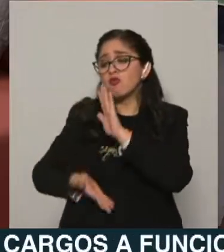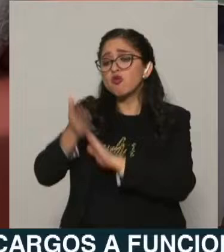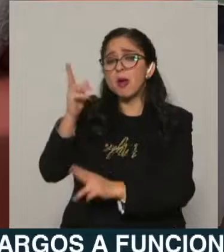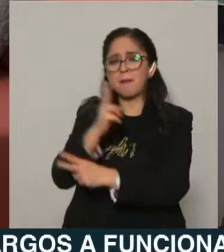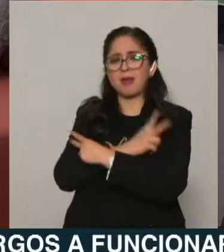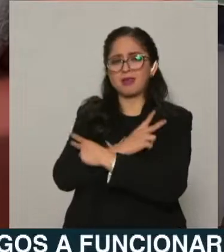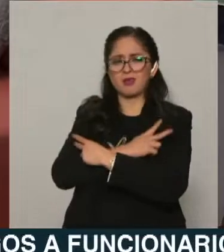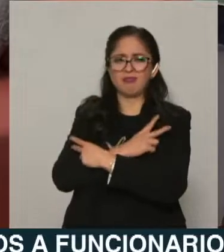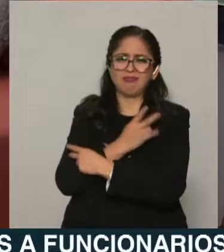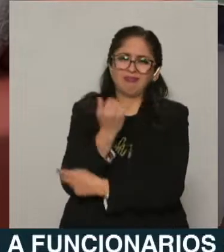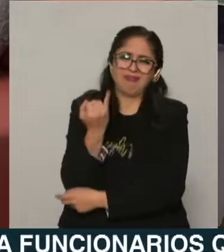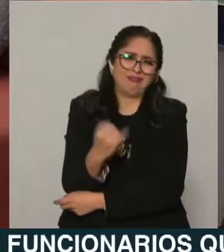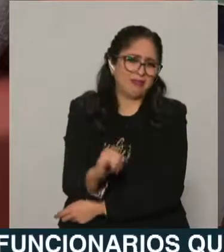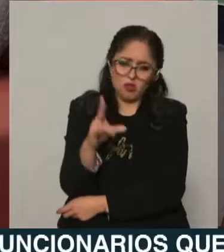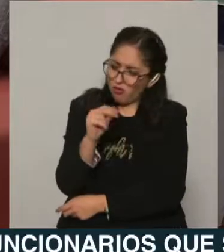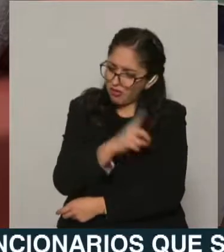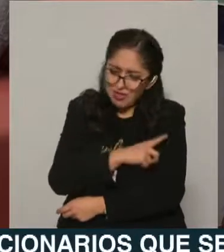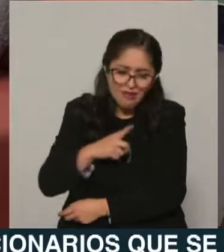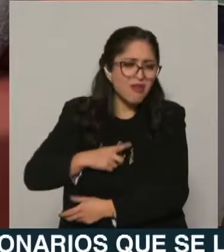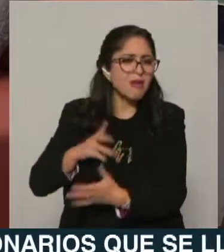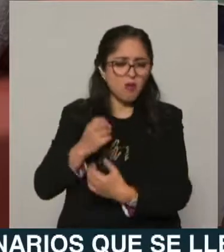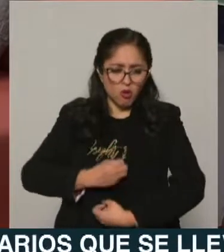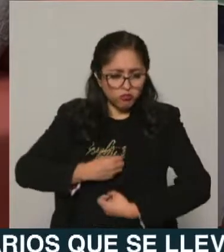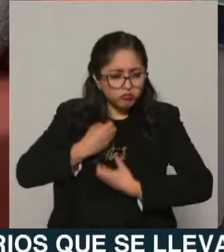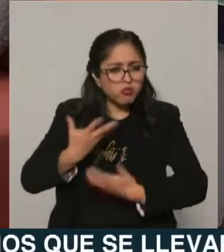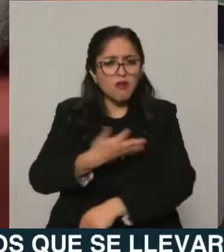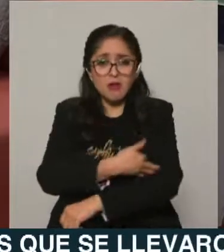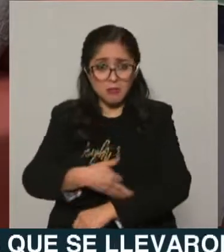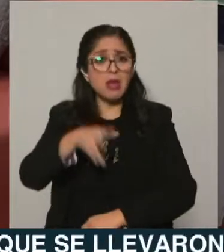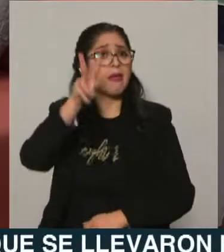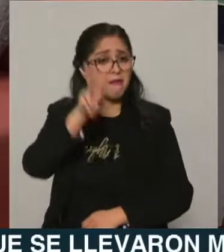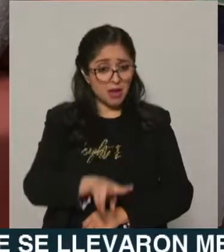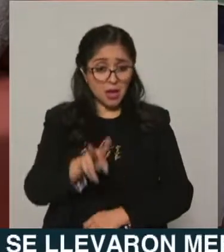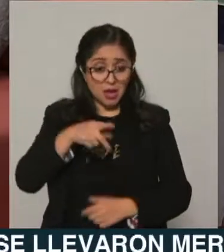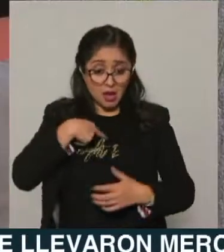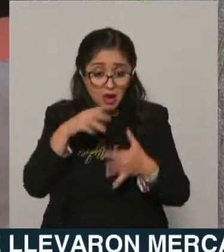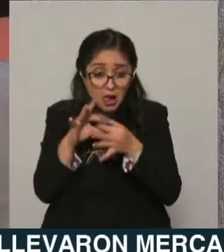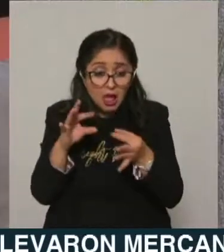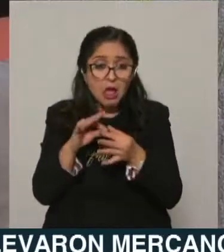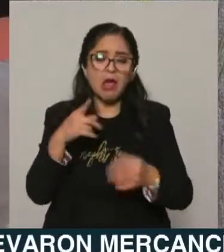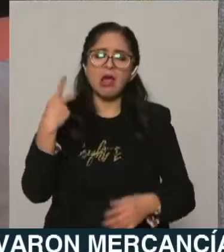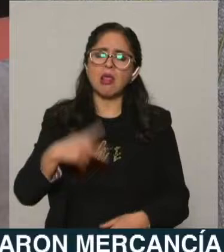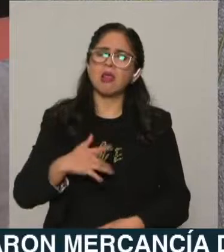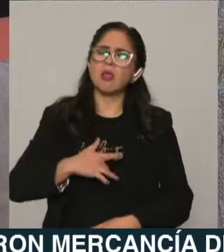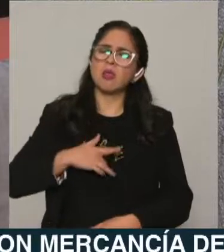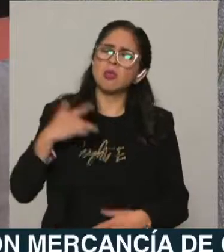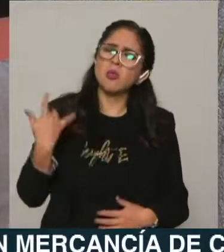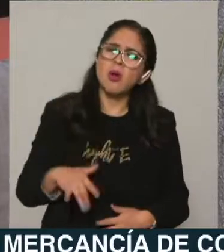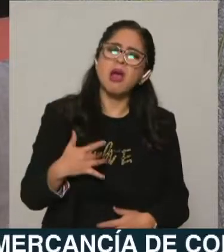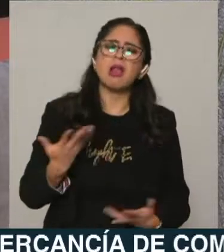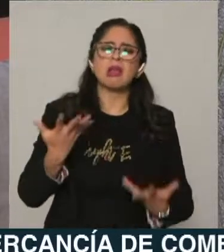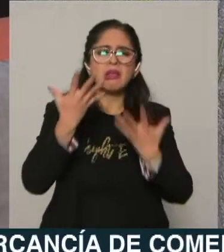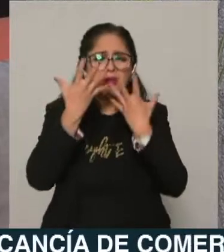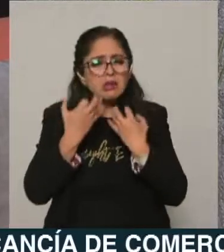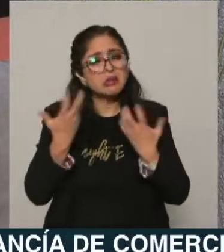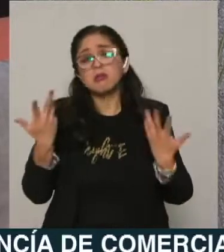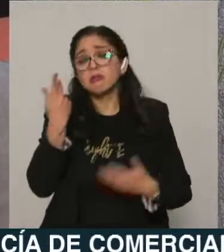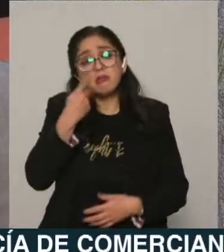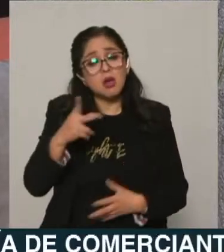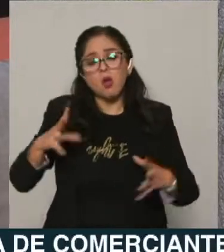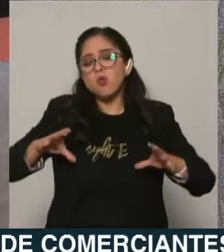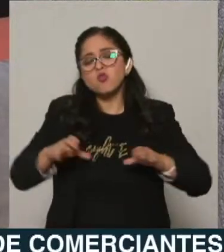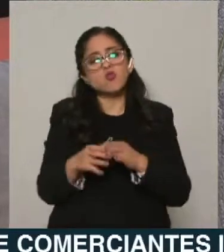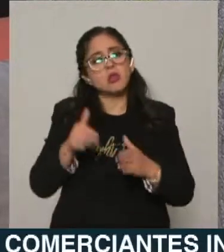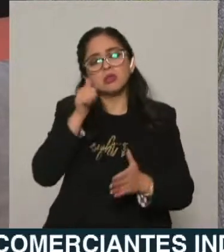Hay situaciones que se tienen que hablar en familia. Las cosas duelen muchísimo, pero en familia esa es la diferencia. Y bueno, reconocer también que es muy de humanos